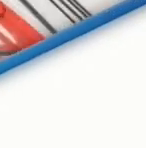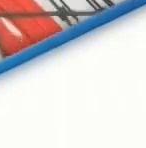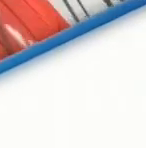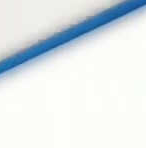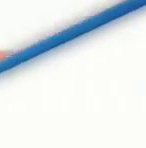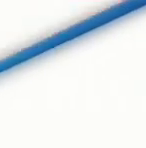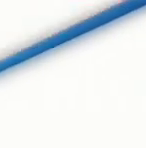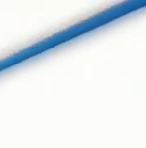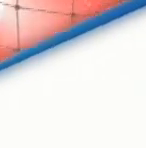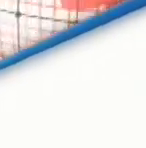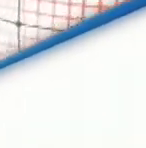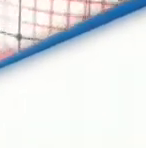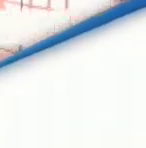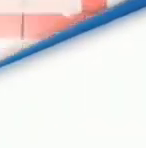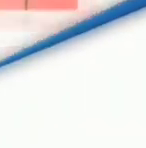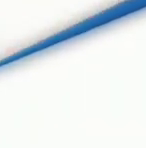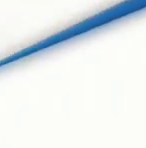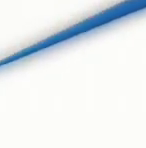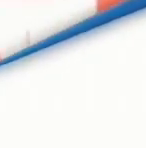Telediario.